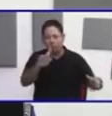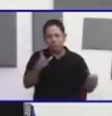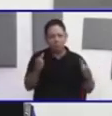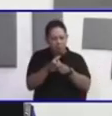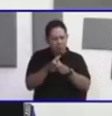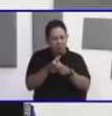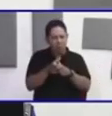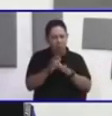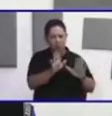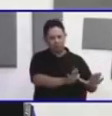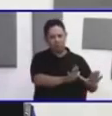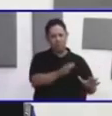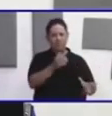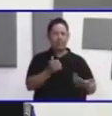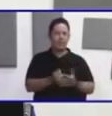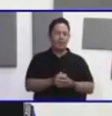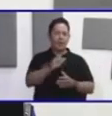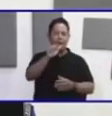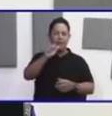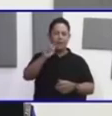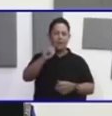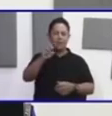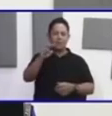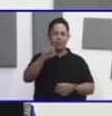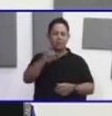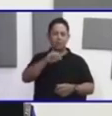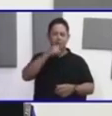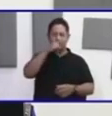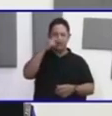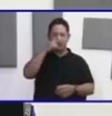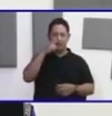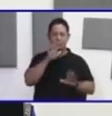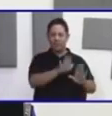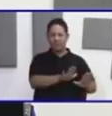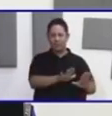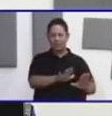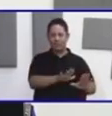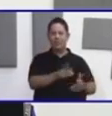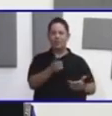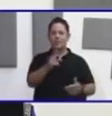archipiélago, como es el caso de Amazonas, con una población de 76 mil habitantes y con